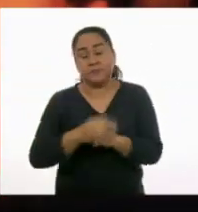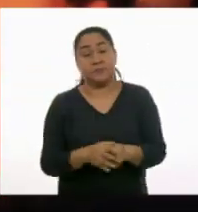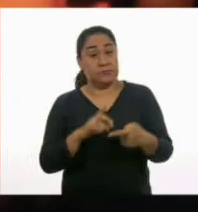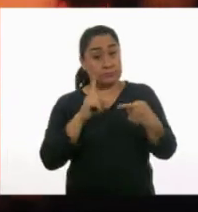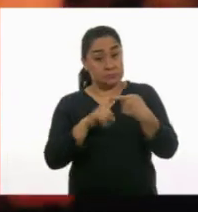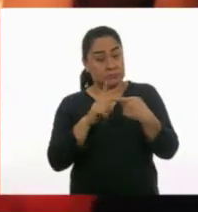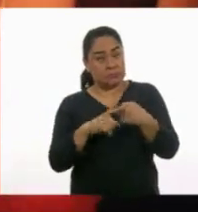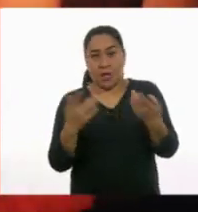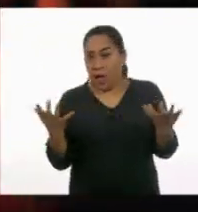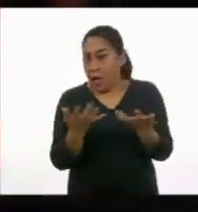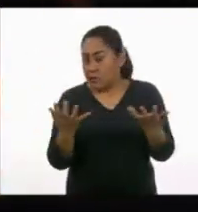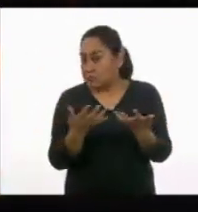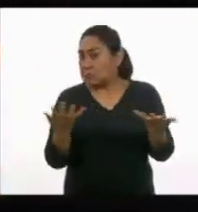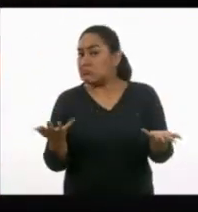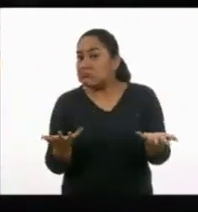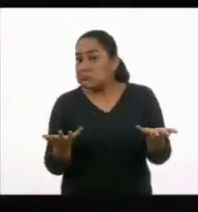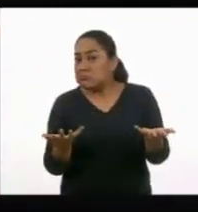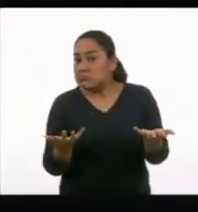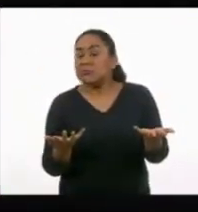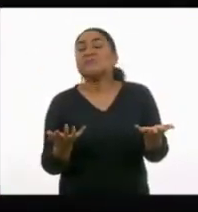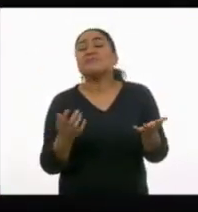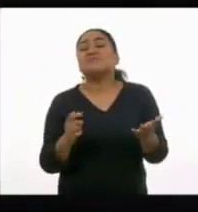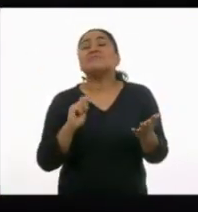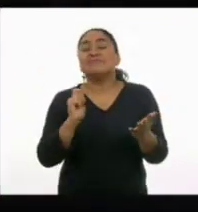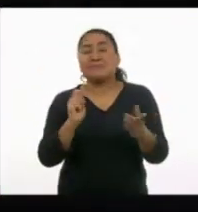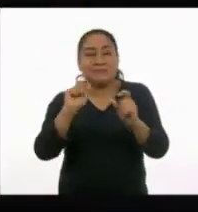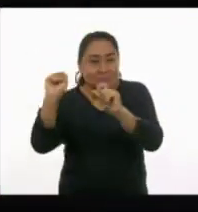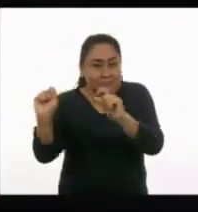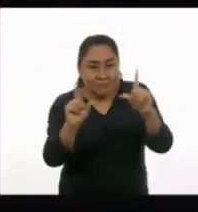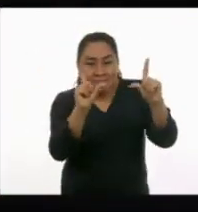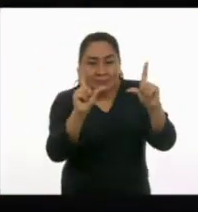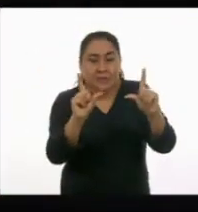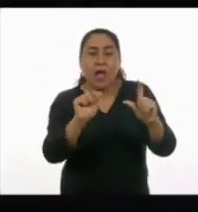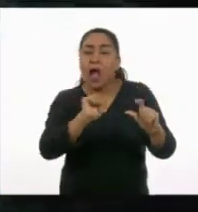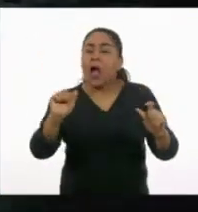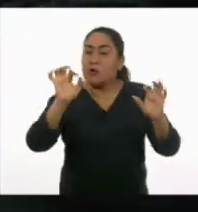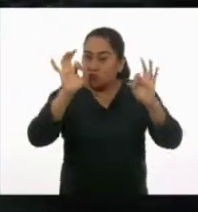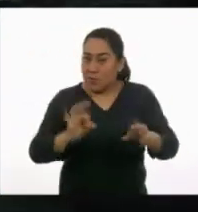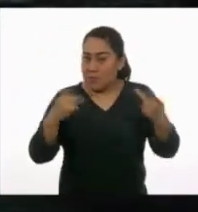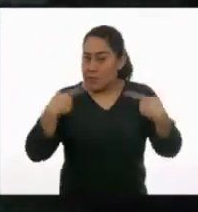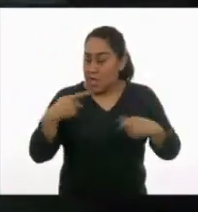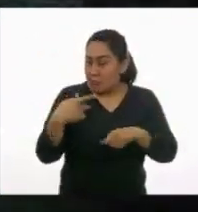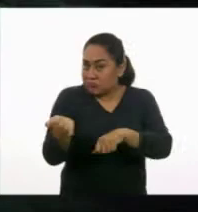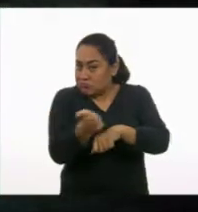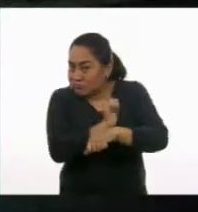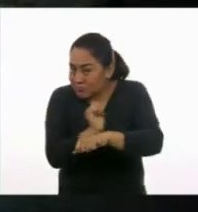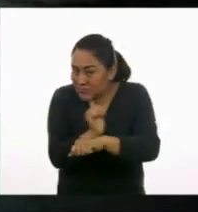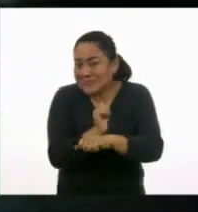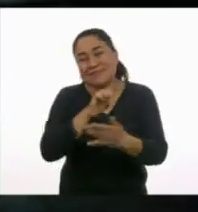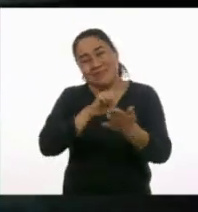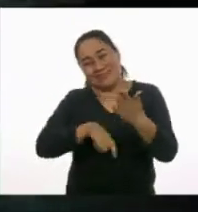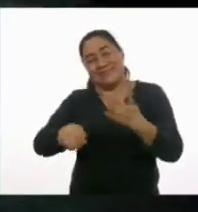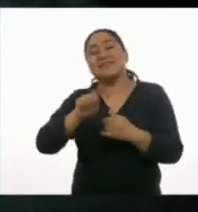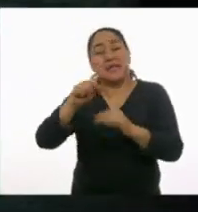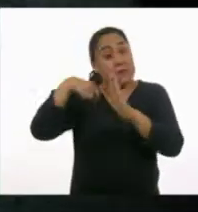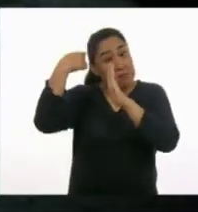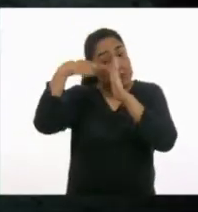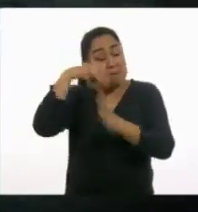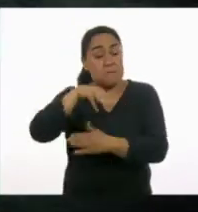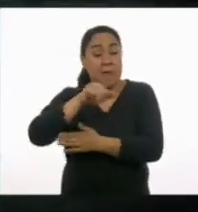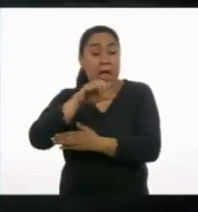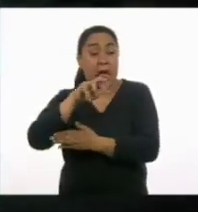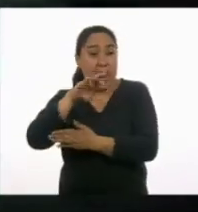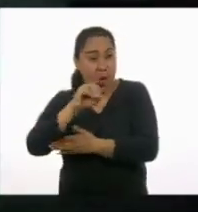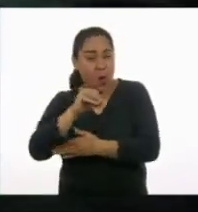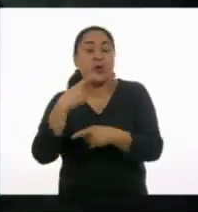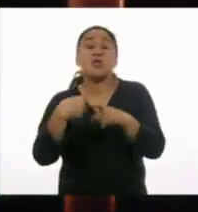realizada pues con el rodaje de escenas, con personajes reales, como el caso de Macario, sí, protagonizada